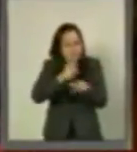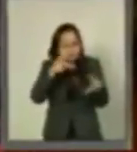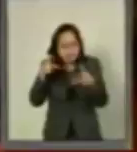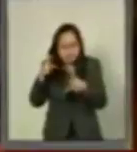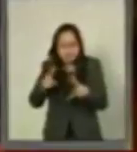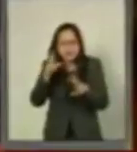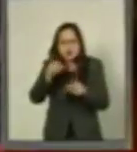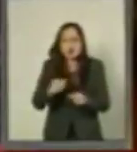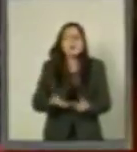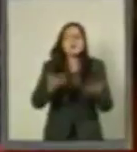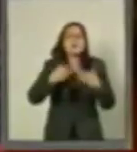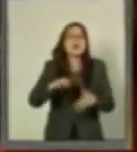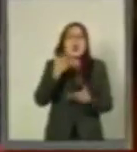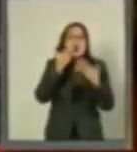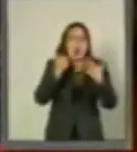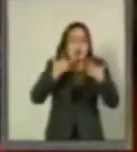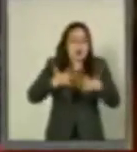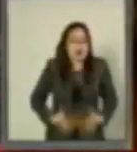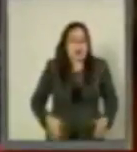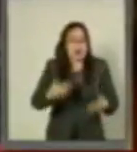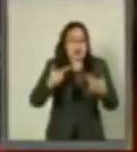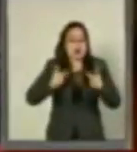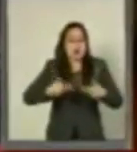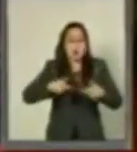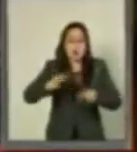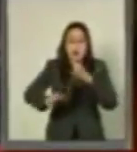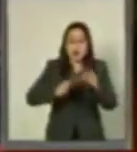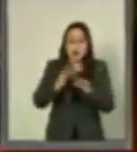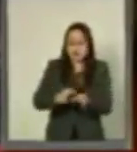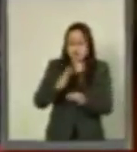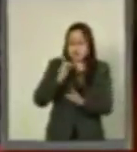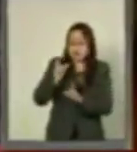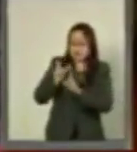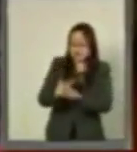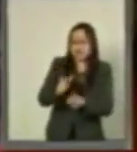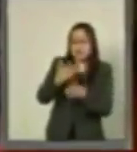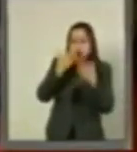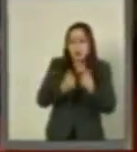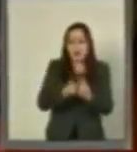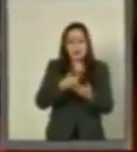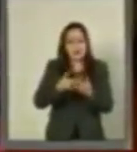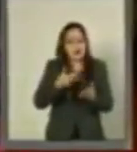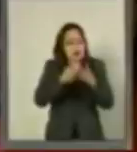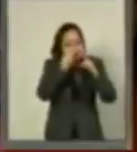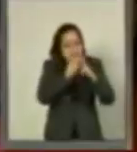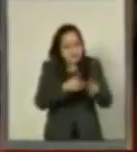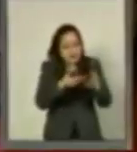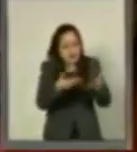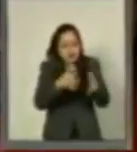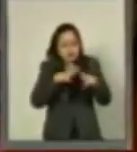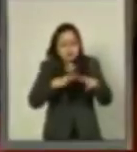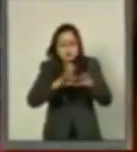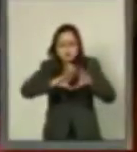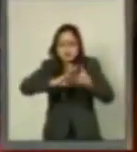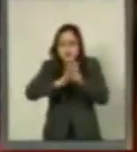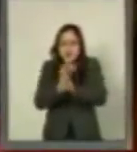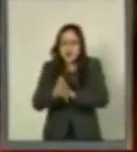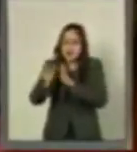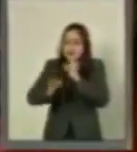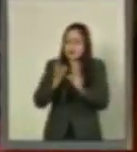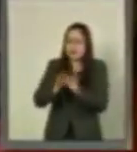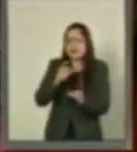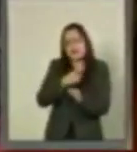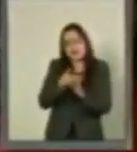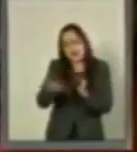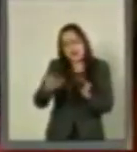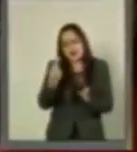no tener equipamiento, y hoy iniciar, poner, crear, lleva su tiempo. Y estamos acompañando a cada